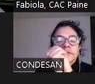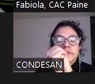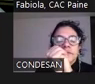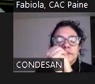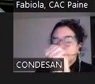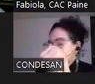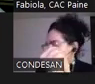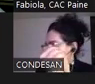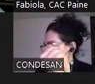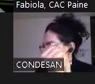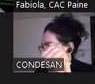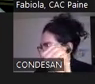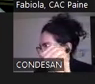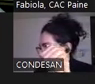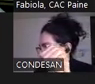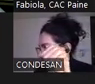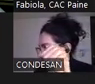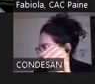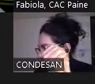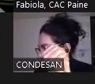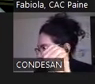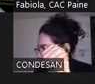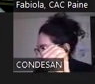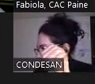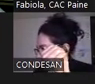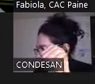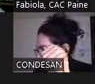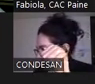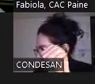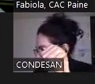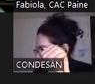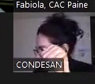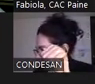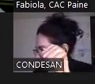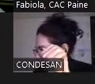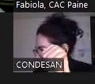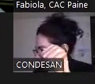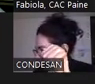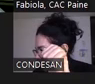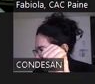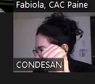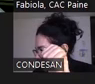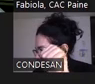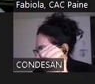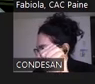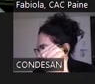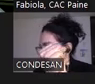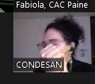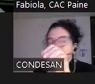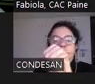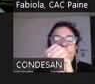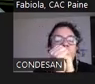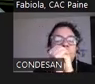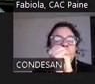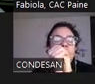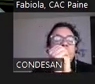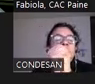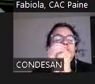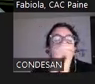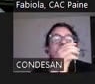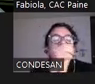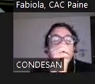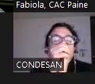objetivos de la pantalla decirles básicamente que en la minga de las montañas lo que